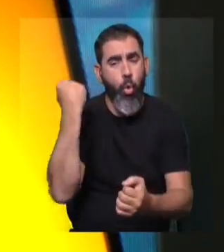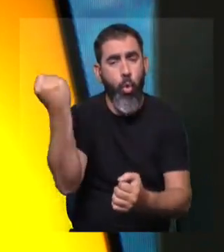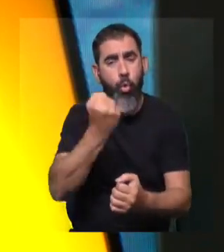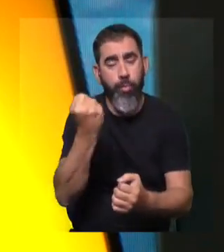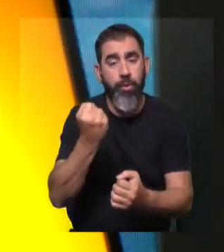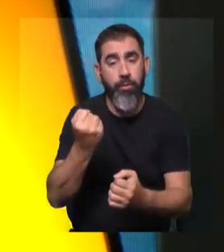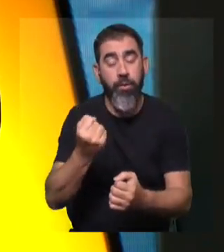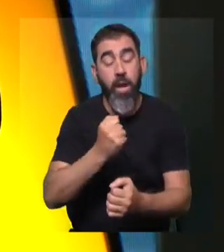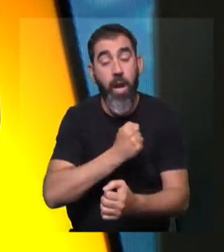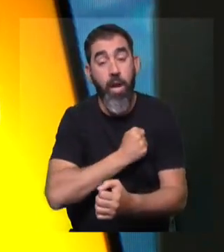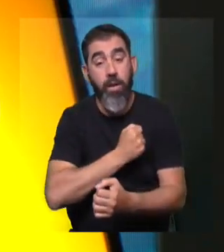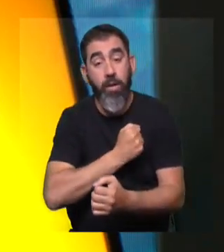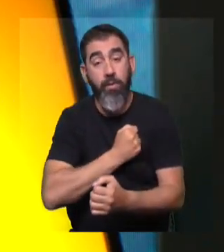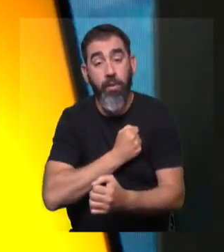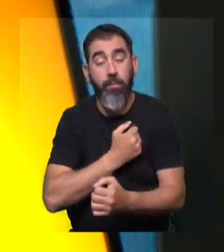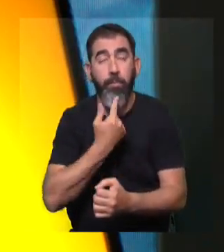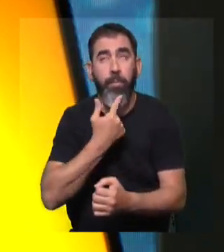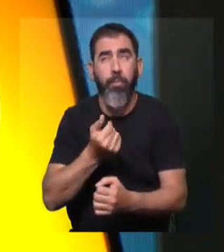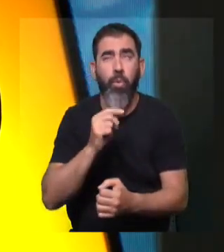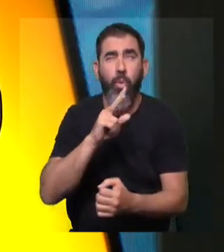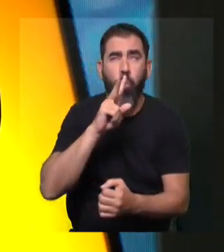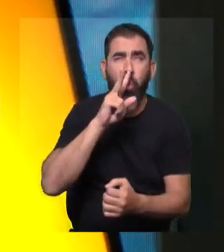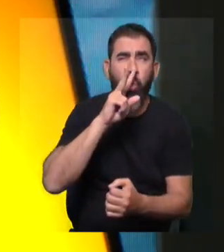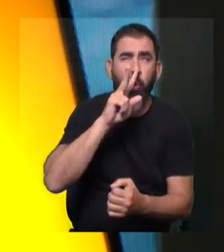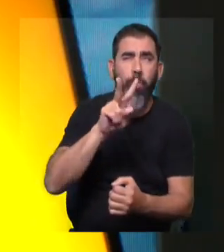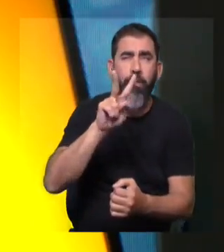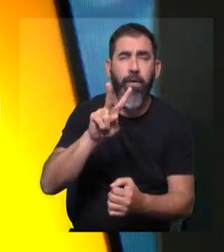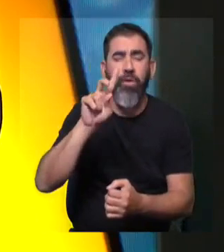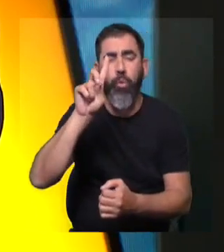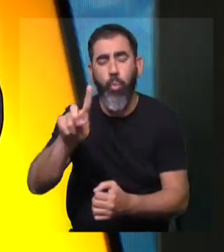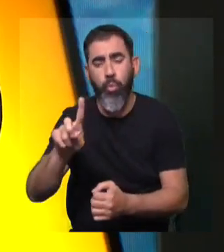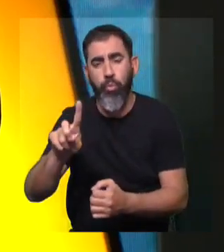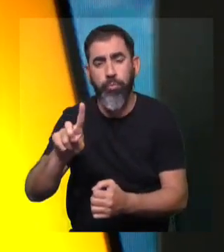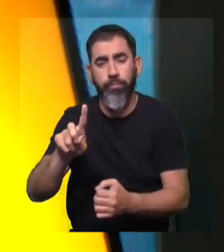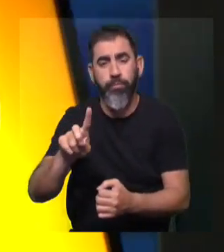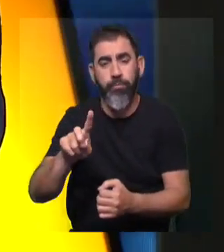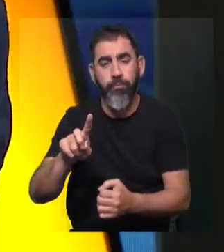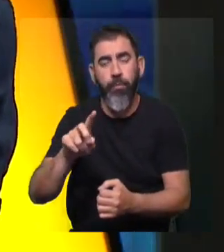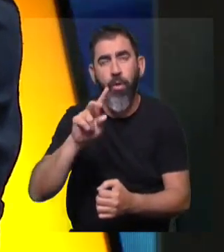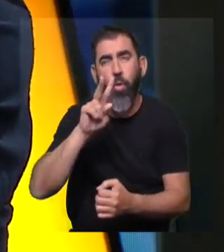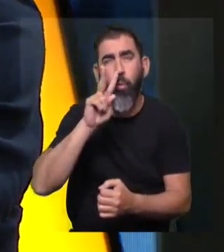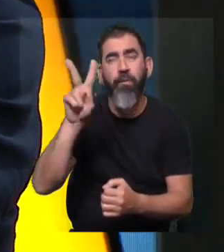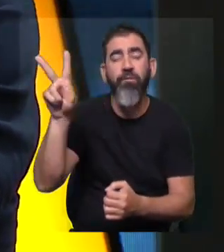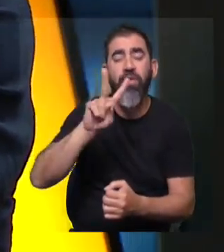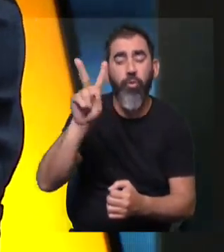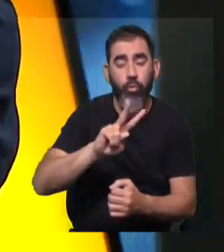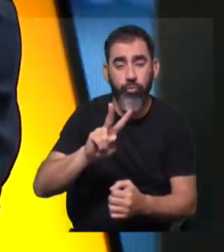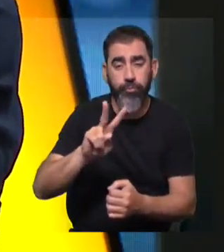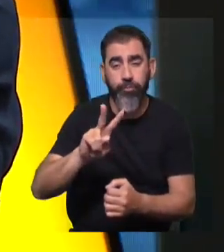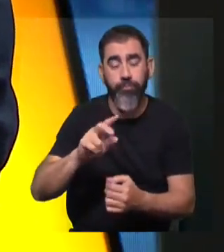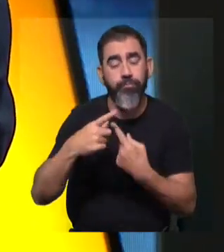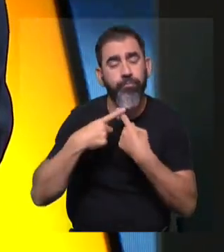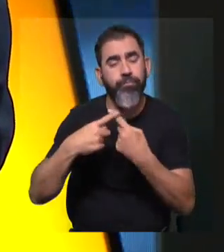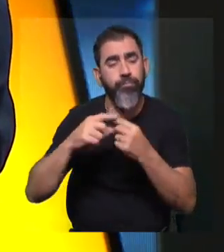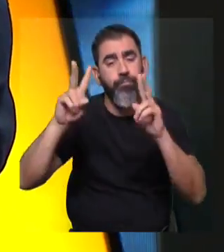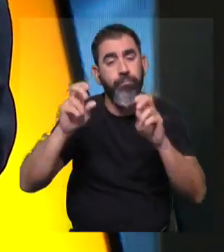digo siempre, Canadá publicó por allá por el 2021, cuando se estaba discutiendo, no, en el 22, cuando se estaba discutiendo